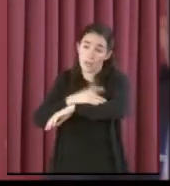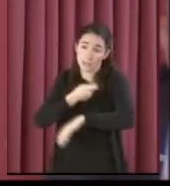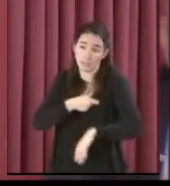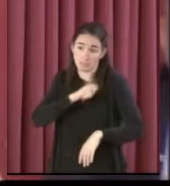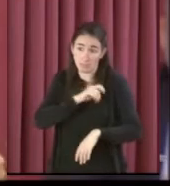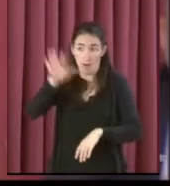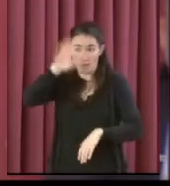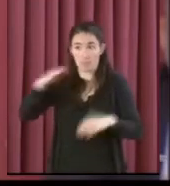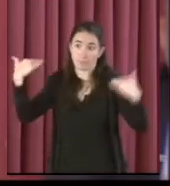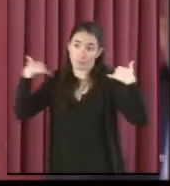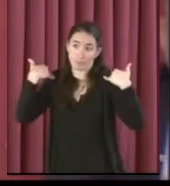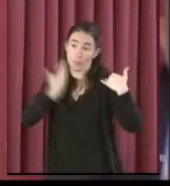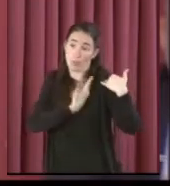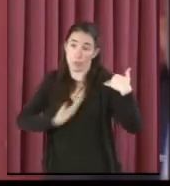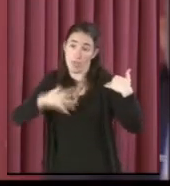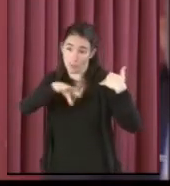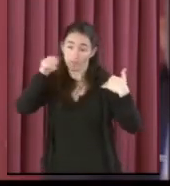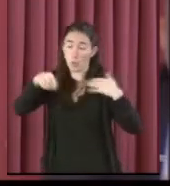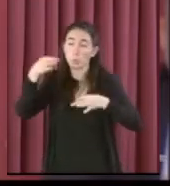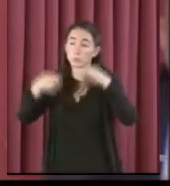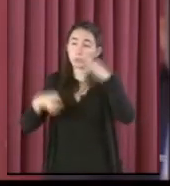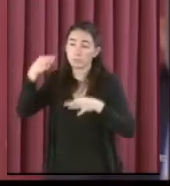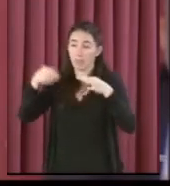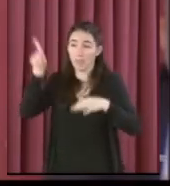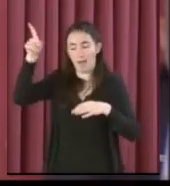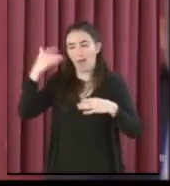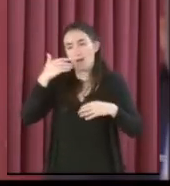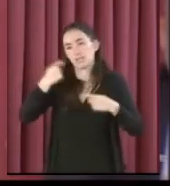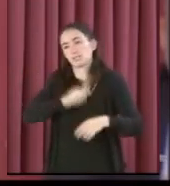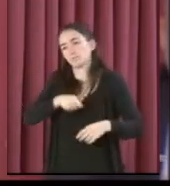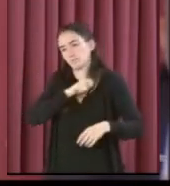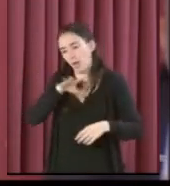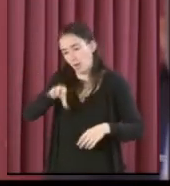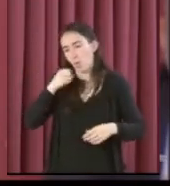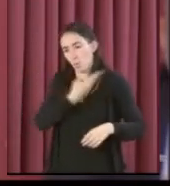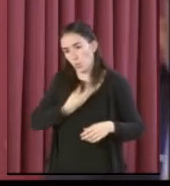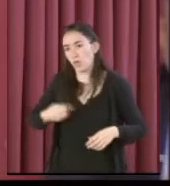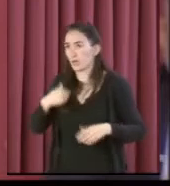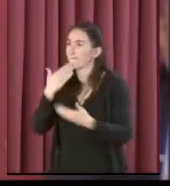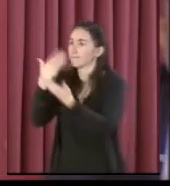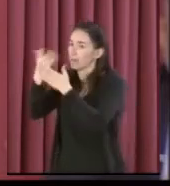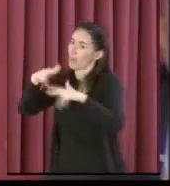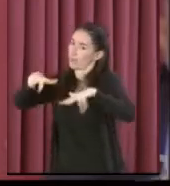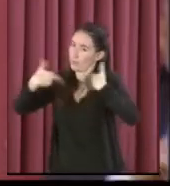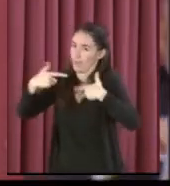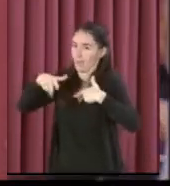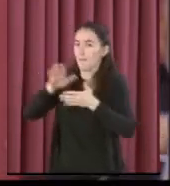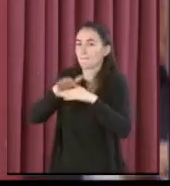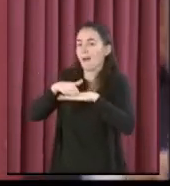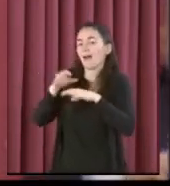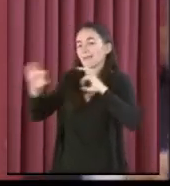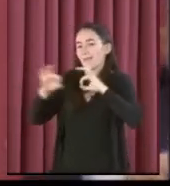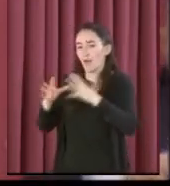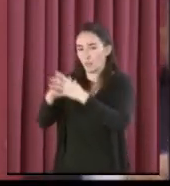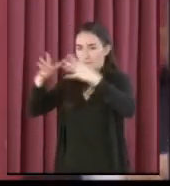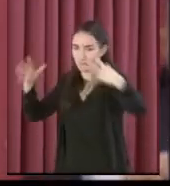solo pendientes del traslado de las dependencias de justicia al nuevo palacio para poder iniciar la tramitación.